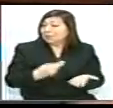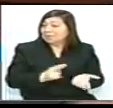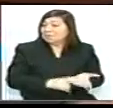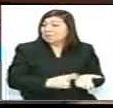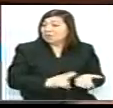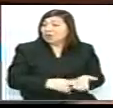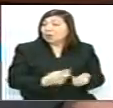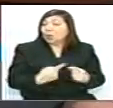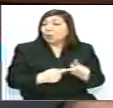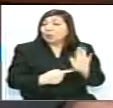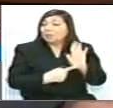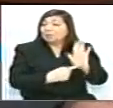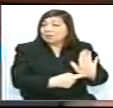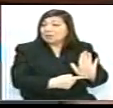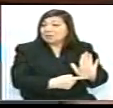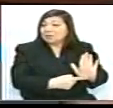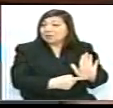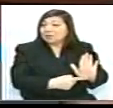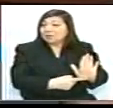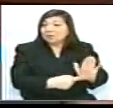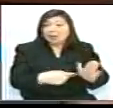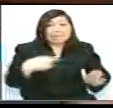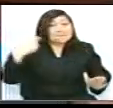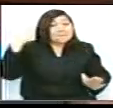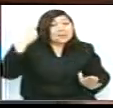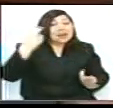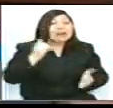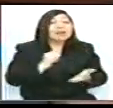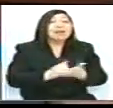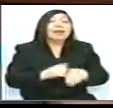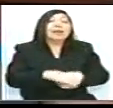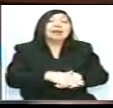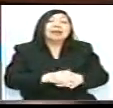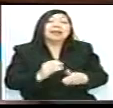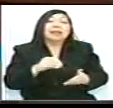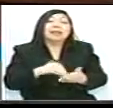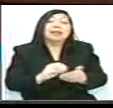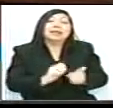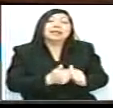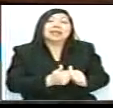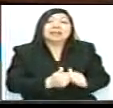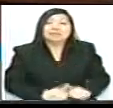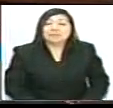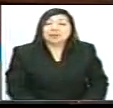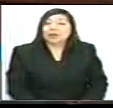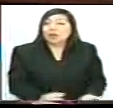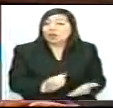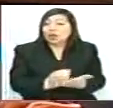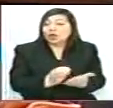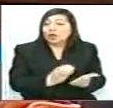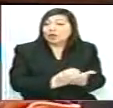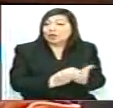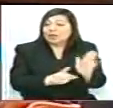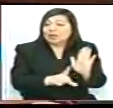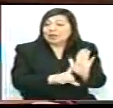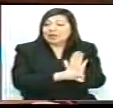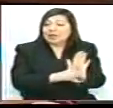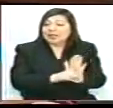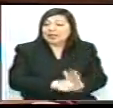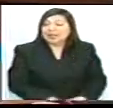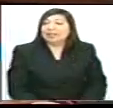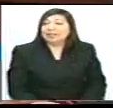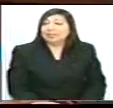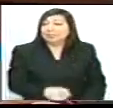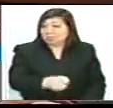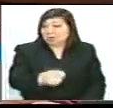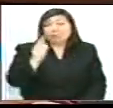tributaria, cuando presentan una propuesta en campaña política que plantea justamente modificar los contratos ley. Y